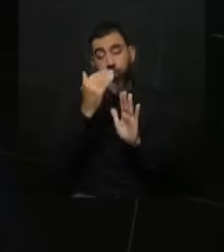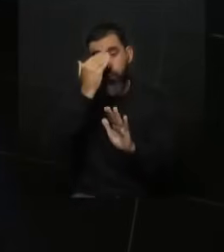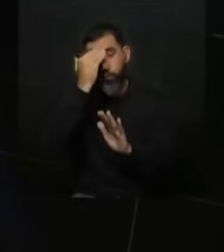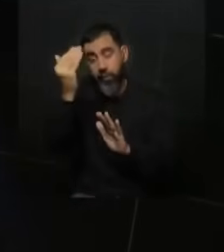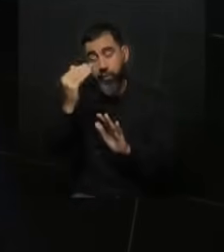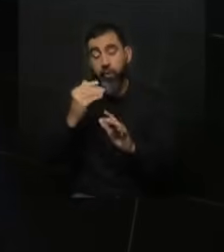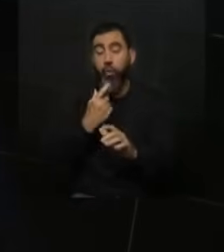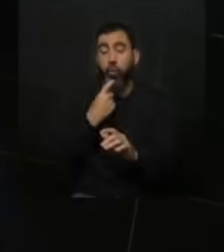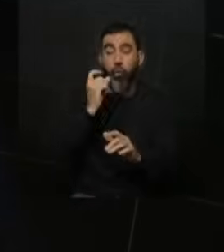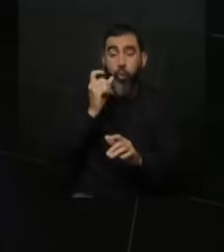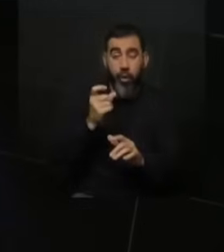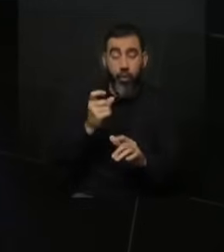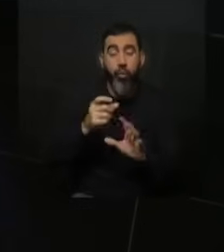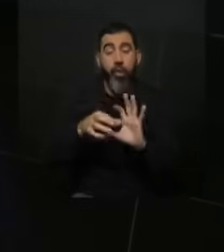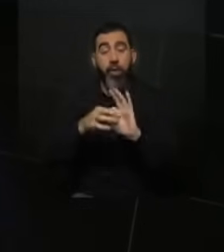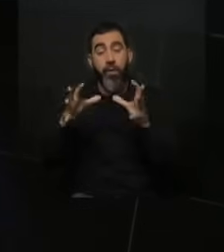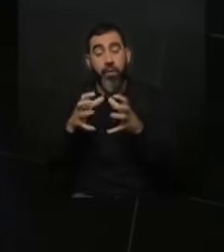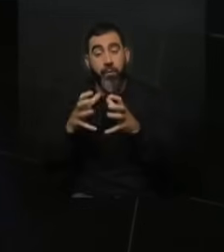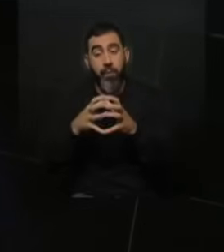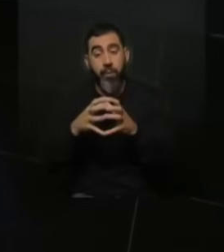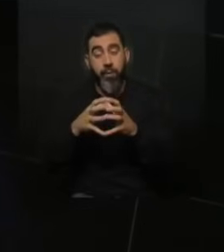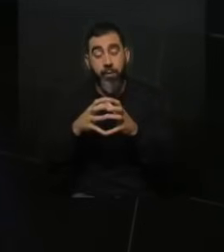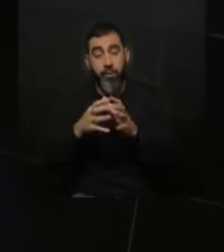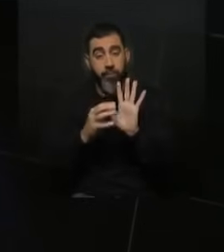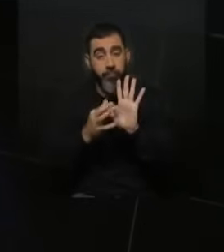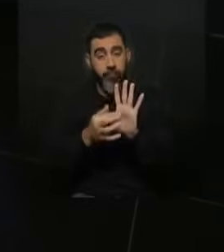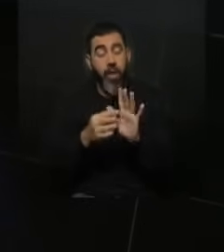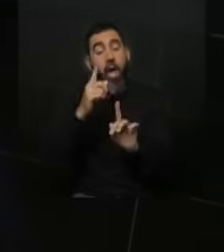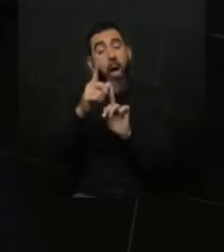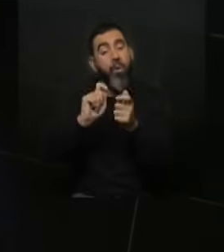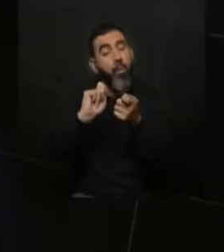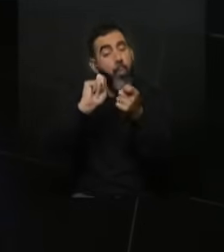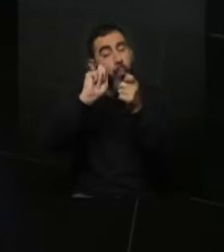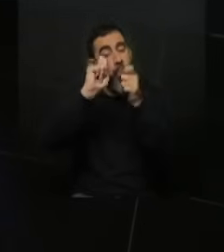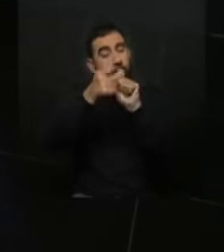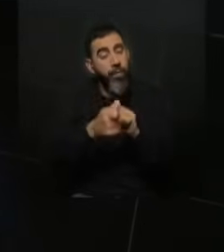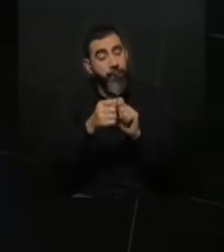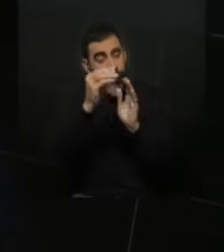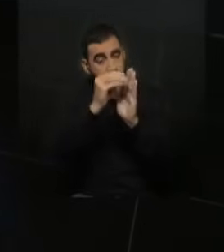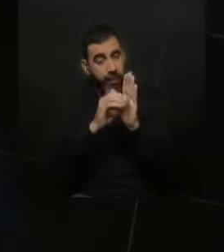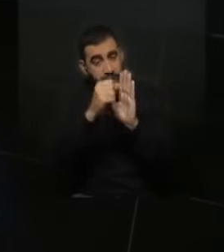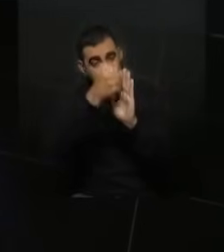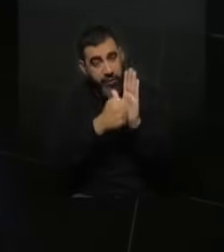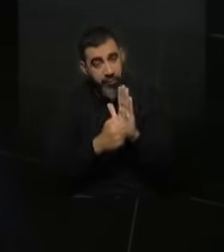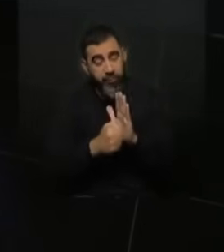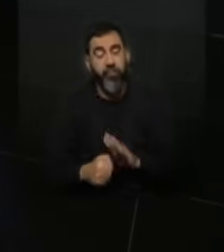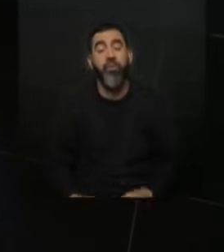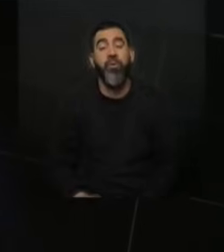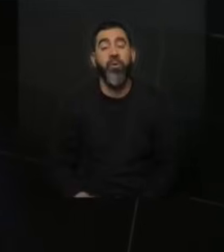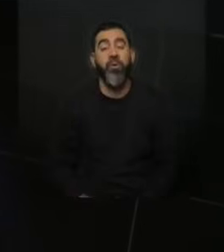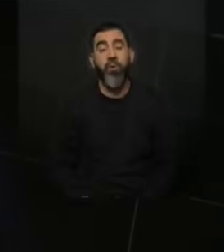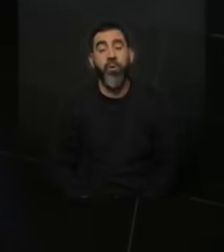amplio el partido Colorado y el partido independiente el mismo incluye alguna de las modificaciones en este proyecto de financiamiento